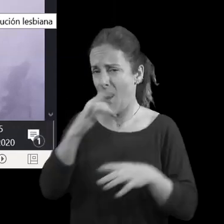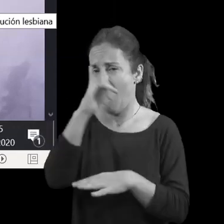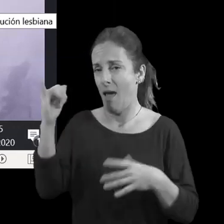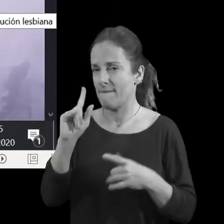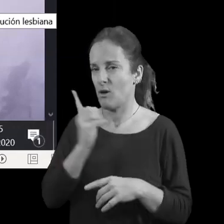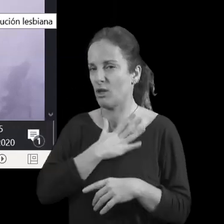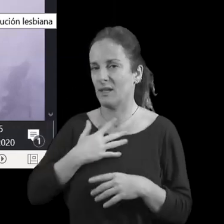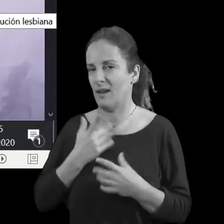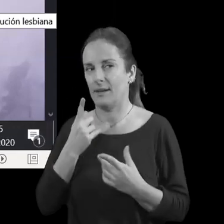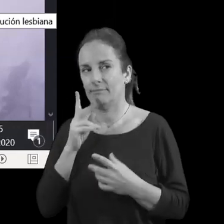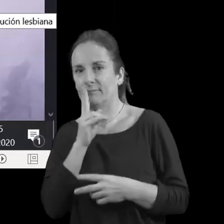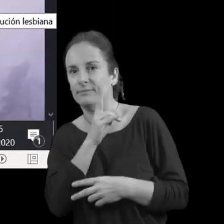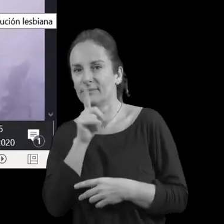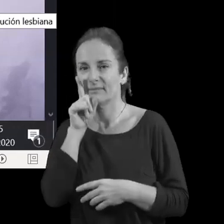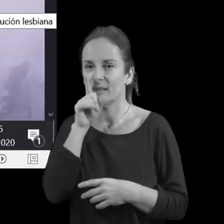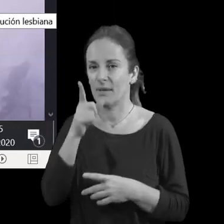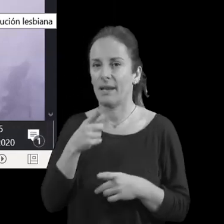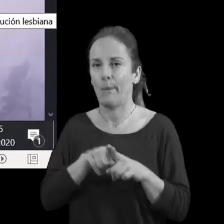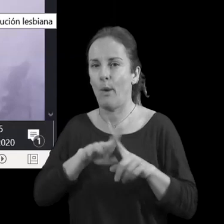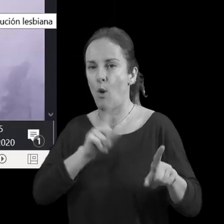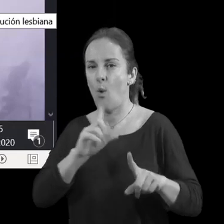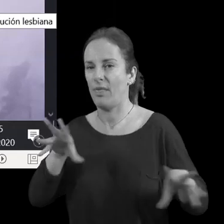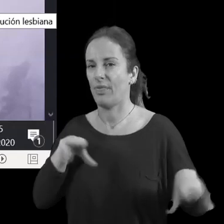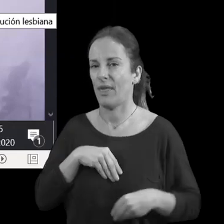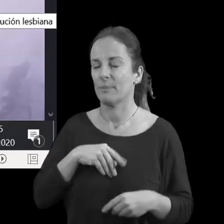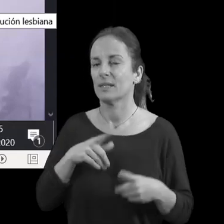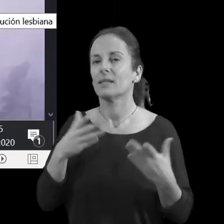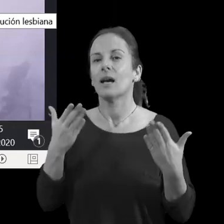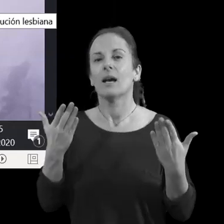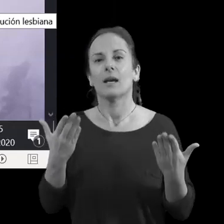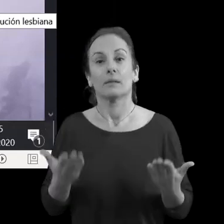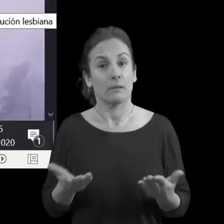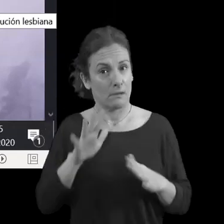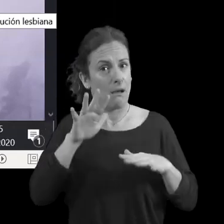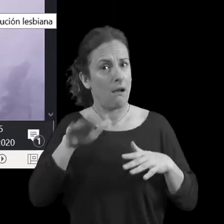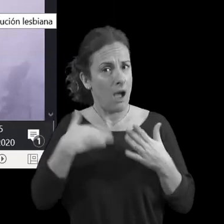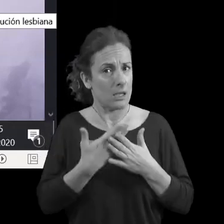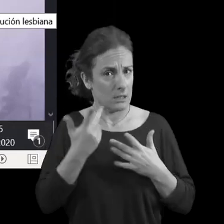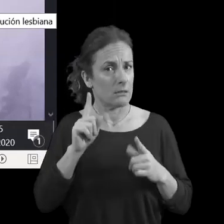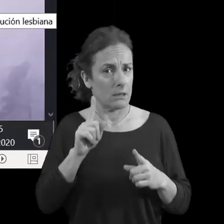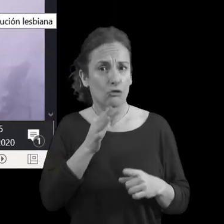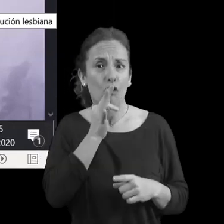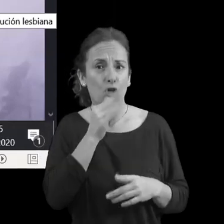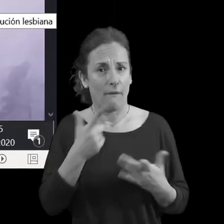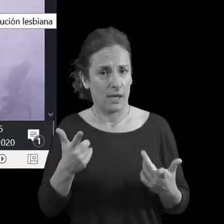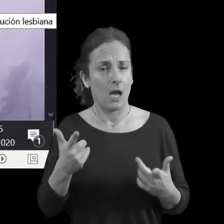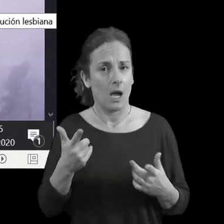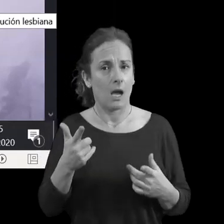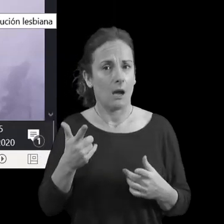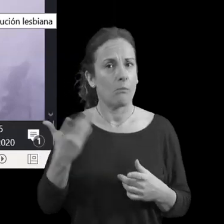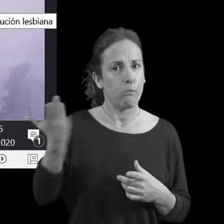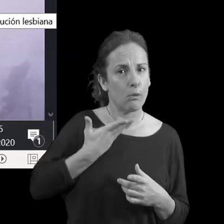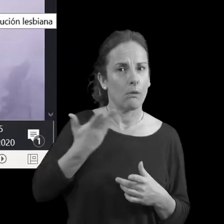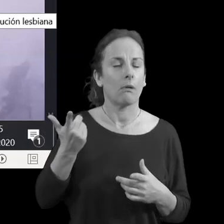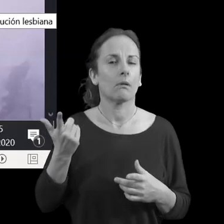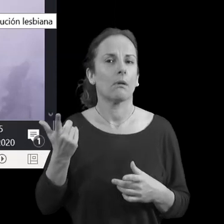mencionar es que precisamente la visibilidad a veces nos cuesta, pues bueno, agresiones lesbófobas de diferentes tipos, ¿no? Más o